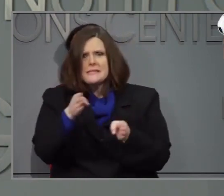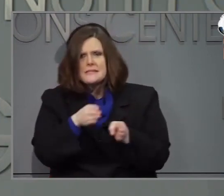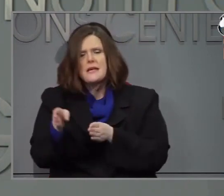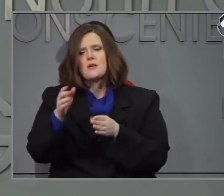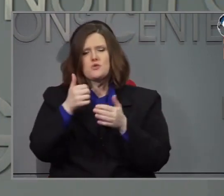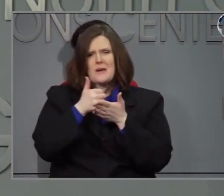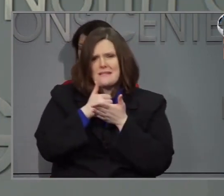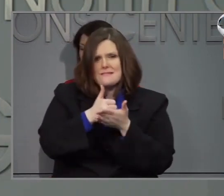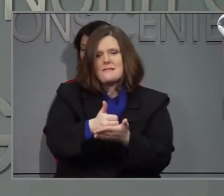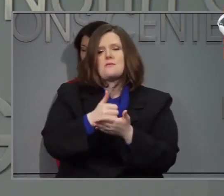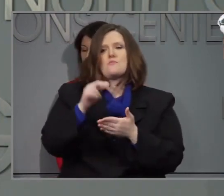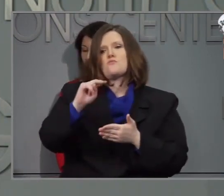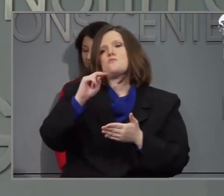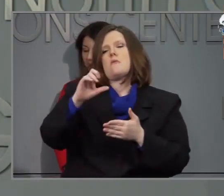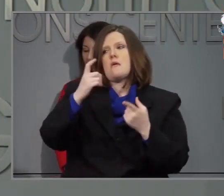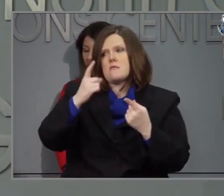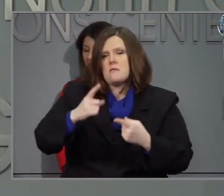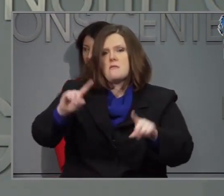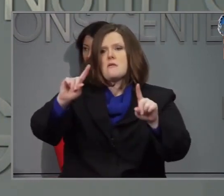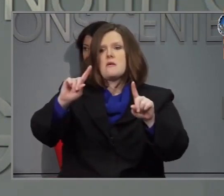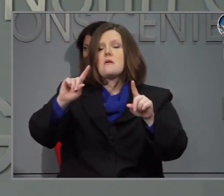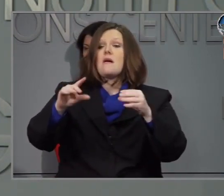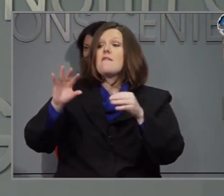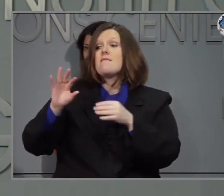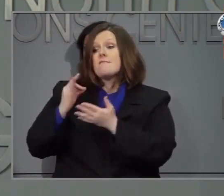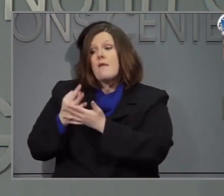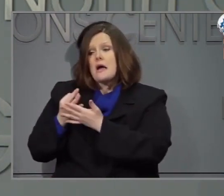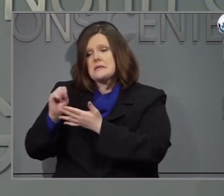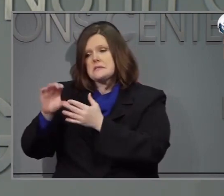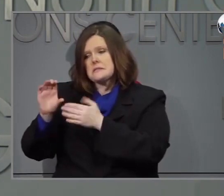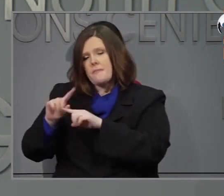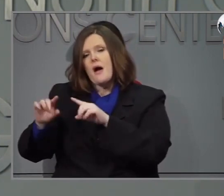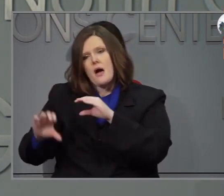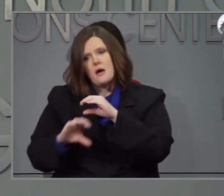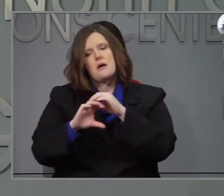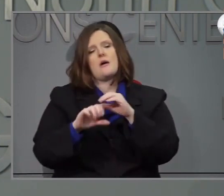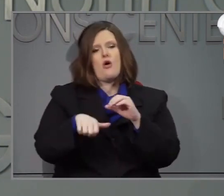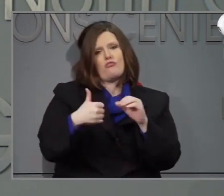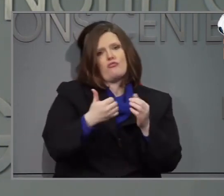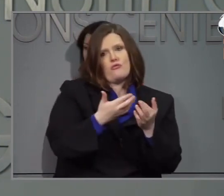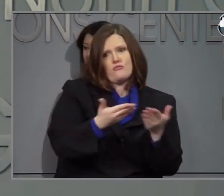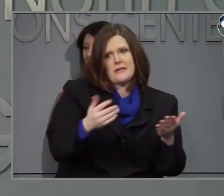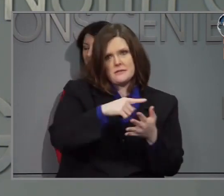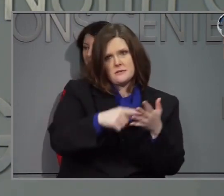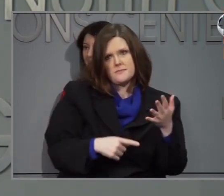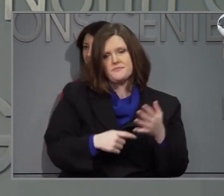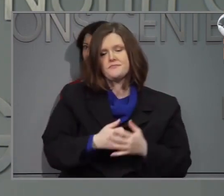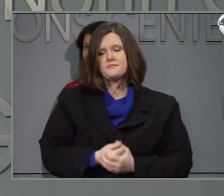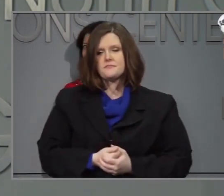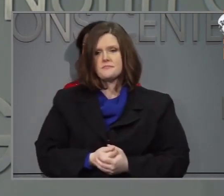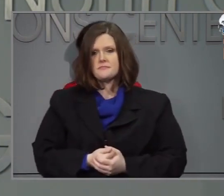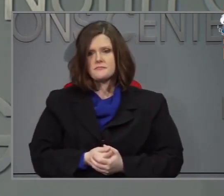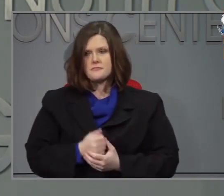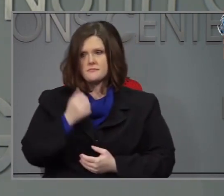necesitemos hacer para que él pues el todos podamos nosotros superar esto y tener fondos adicionales